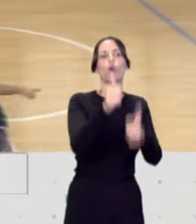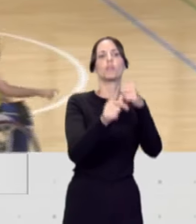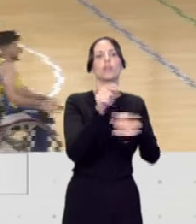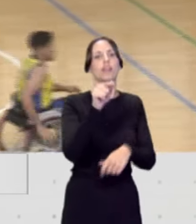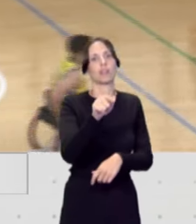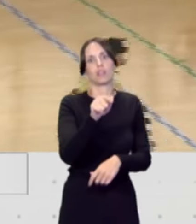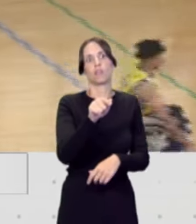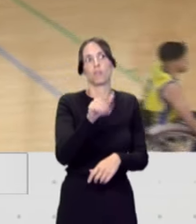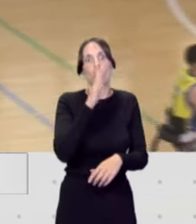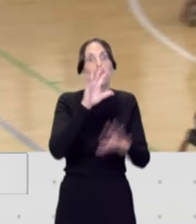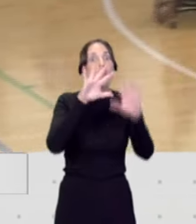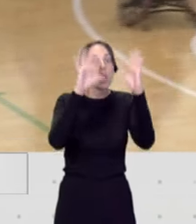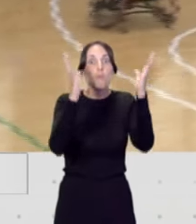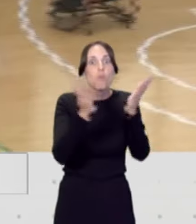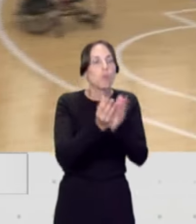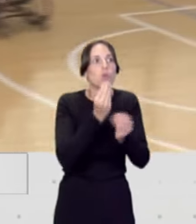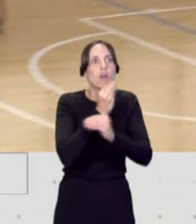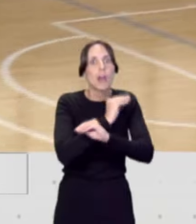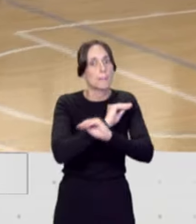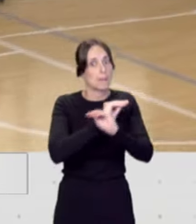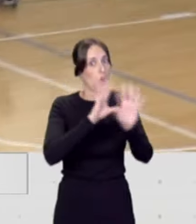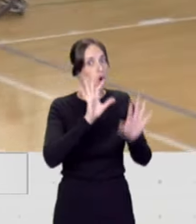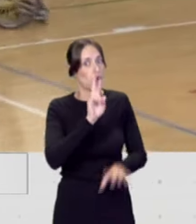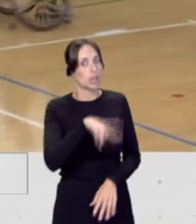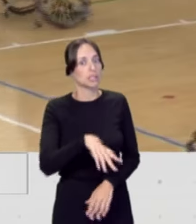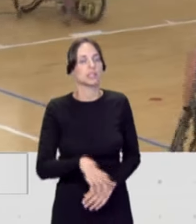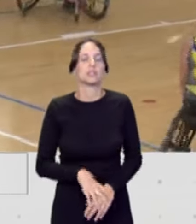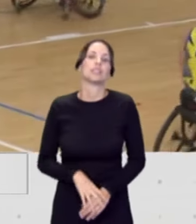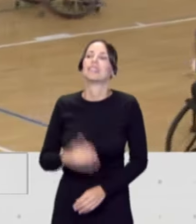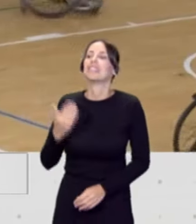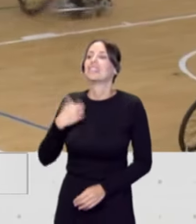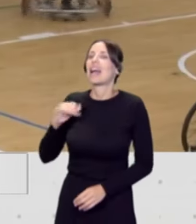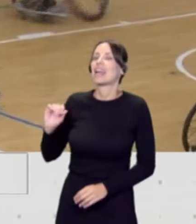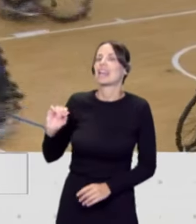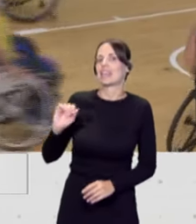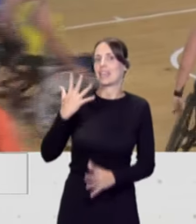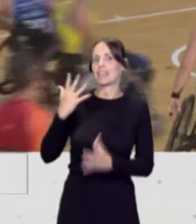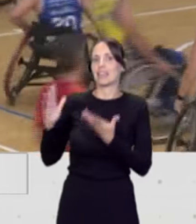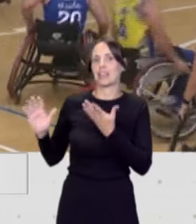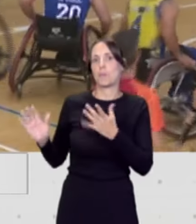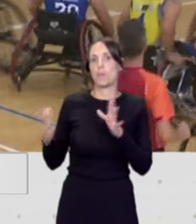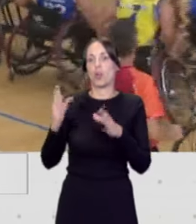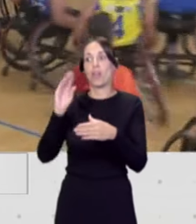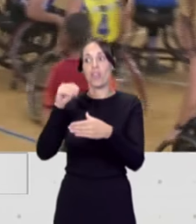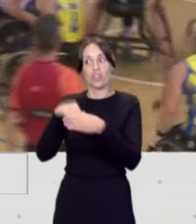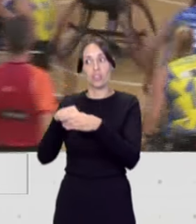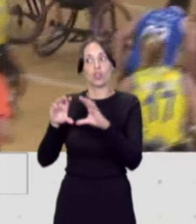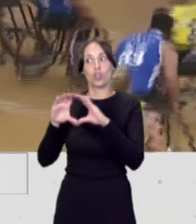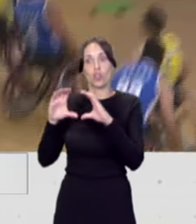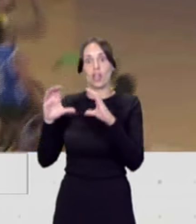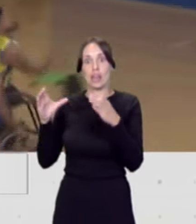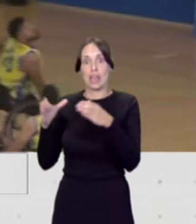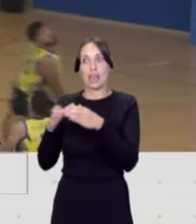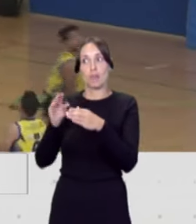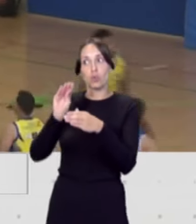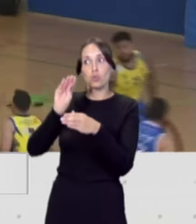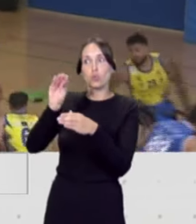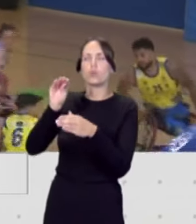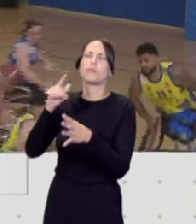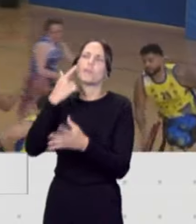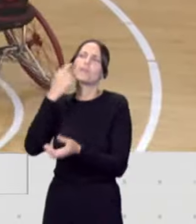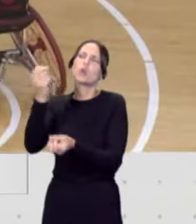mejores del mundo, consideradas una de las mejores del mundo. La 5ª campaña, ¿no, Raúl?, en el Econi. Cuéntanos un poquito, porque ¿cómo es